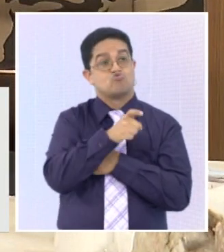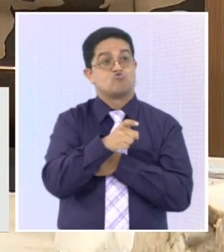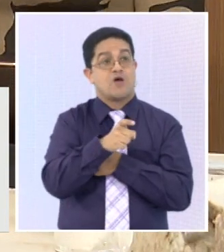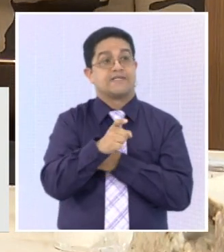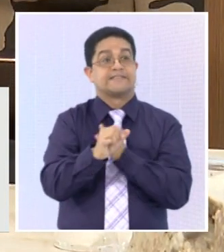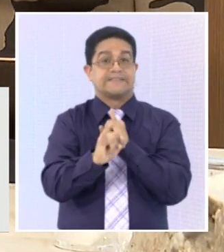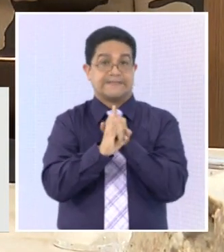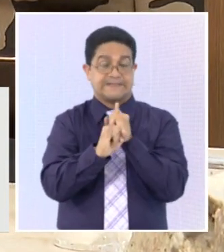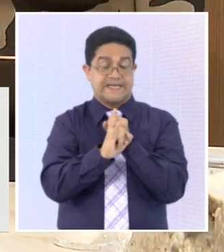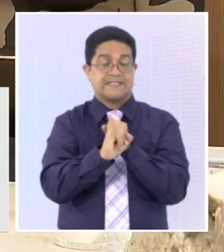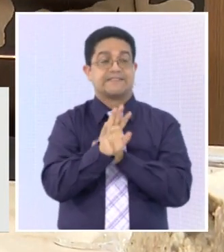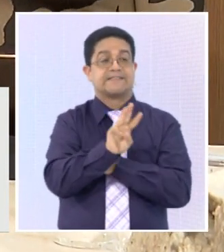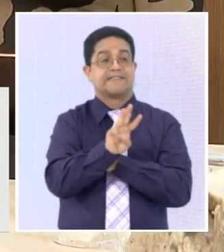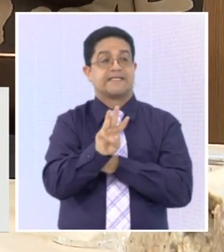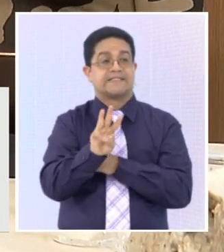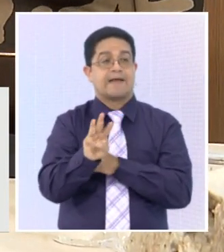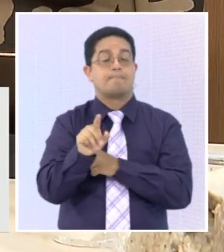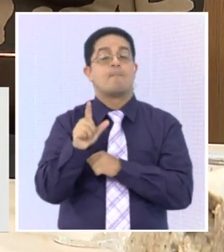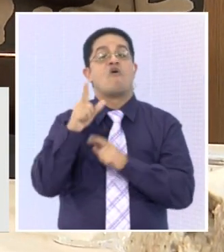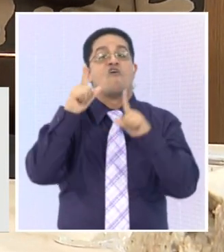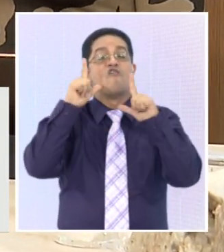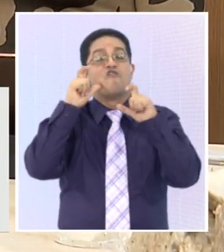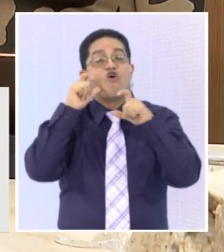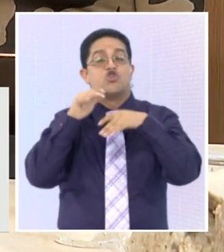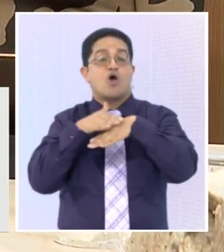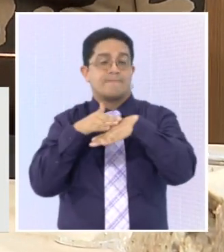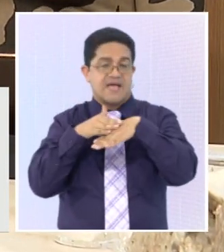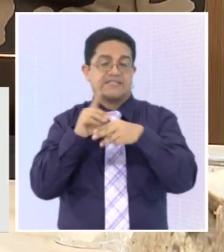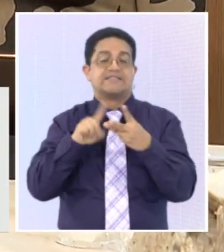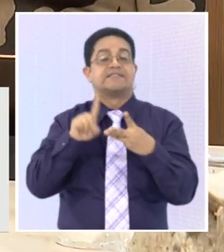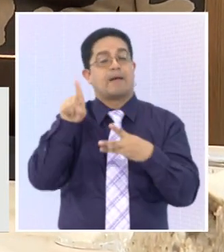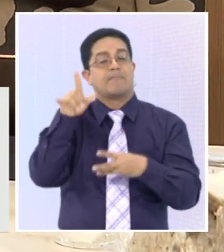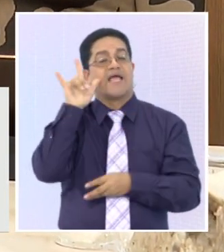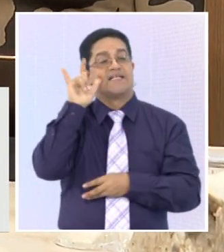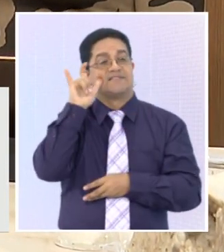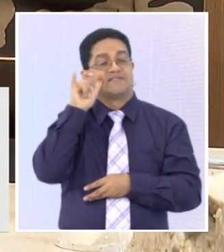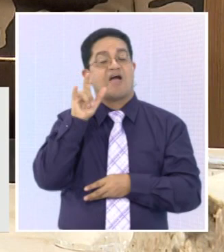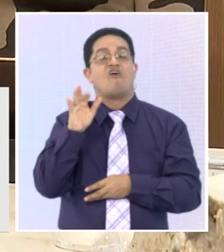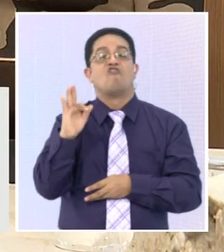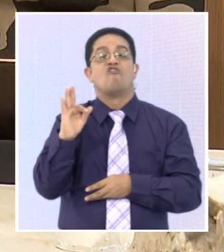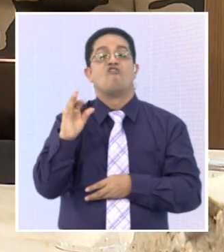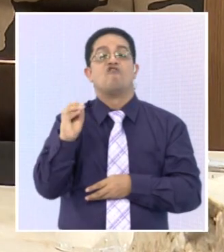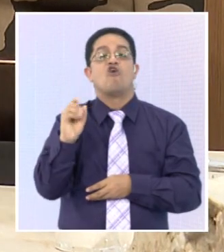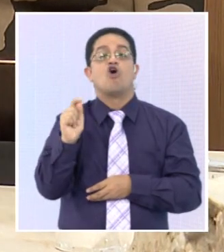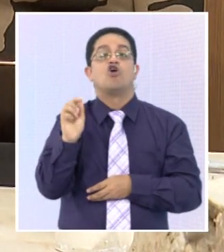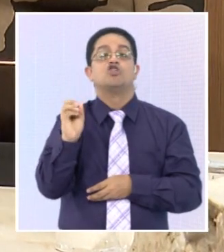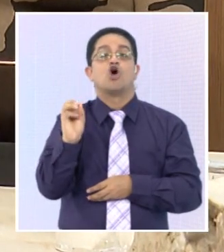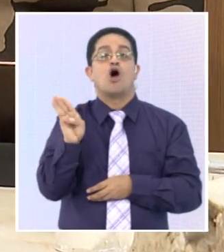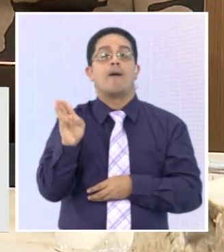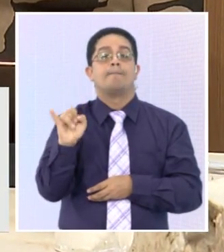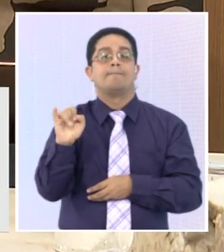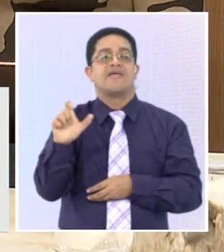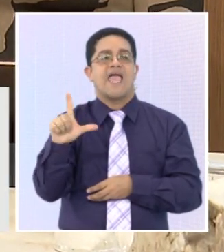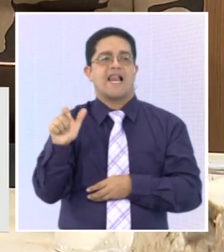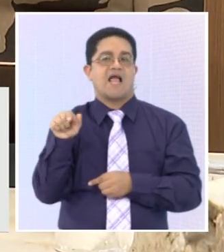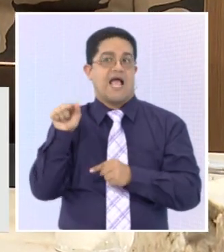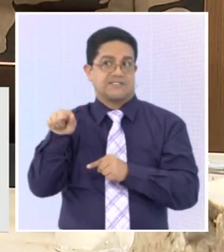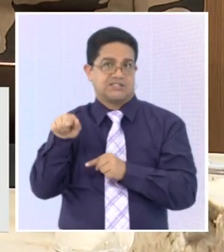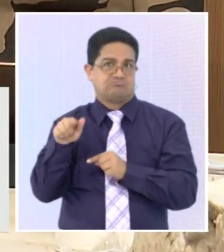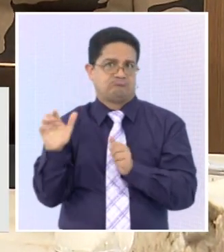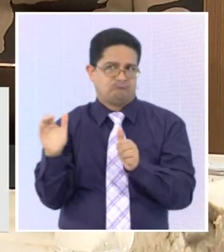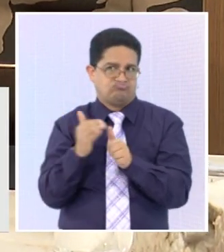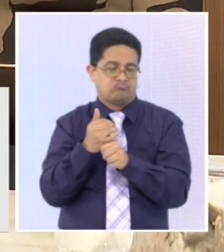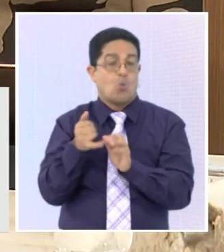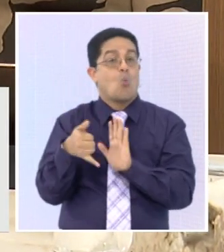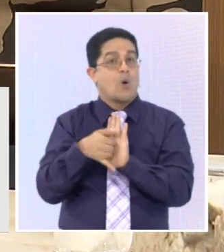web www.fotopiel.com, también a través de nuestro Instagram, @fotopiel, y ahí están nuestros números de contacto de WhatsApp